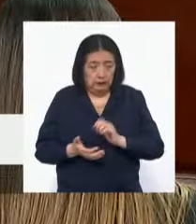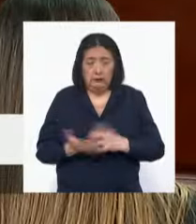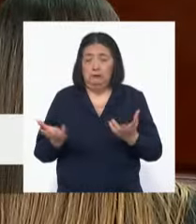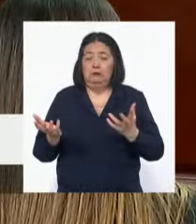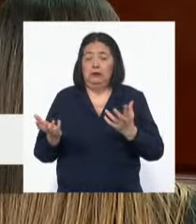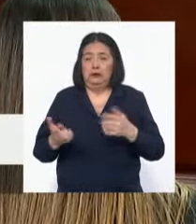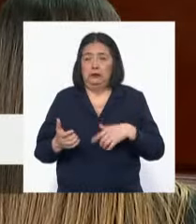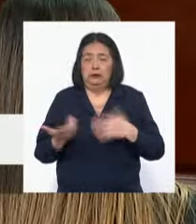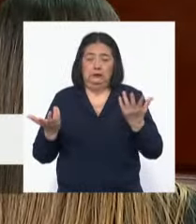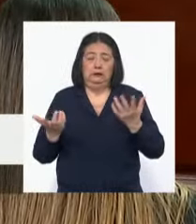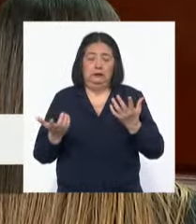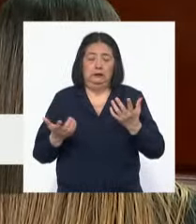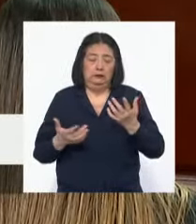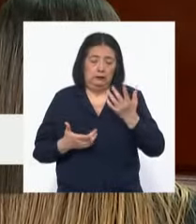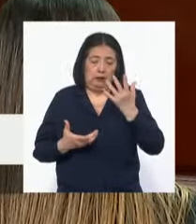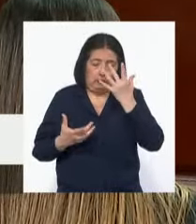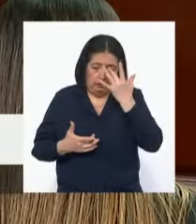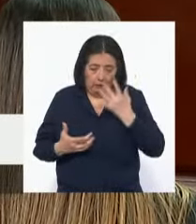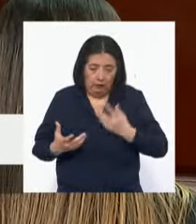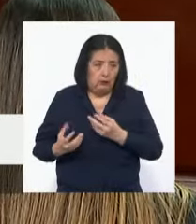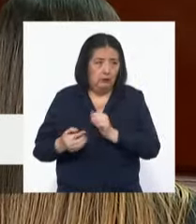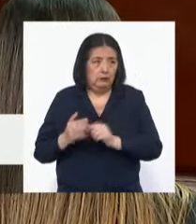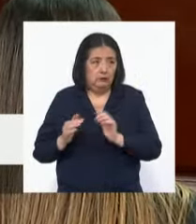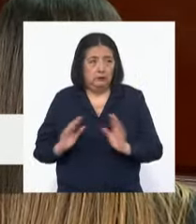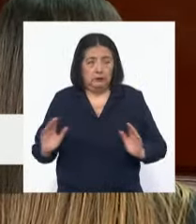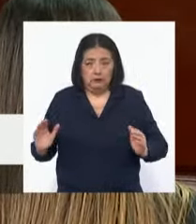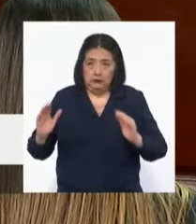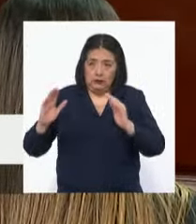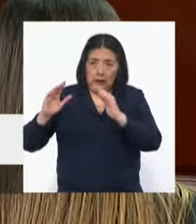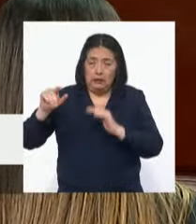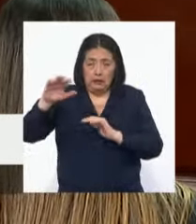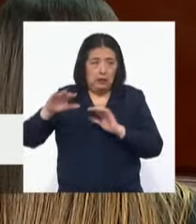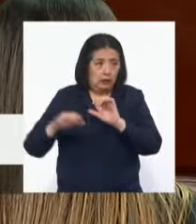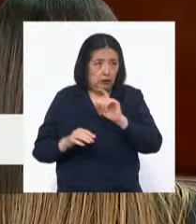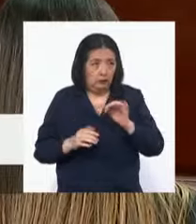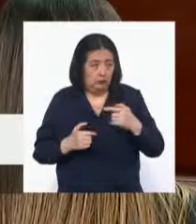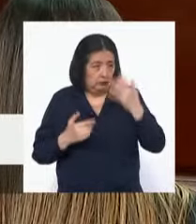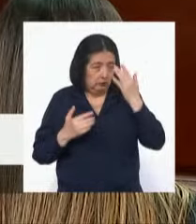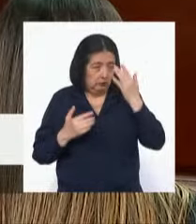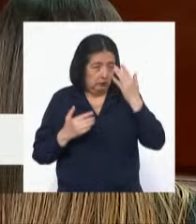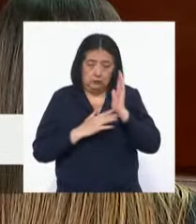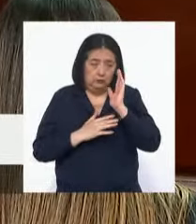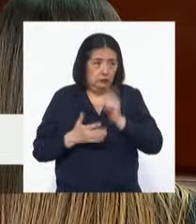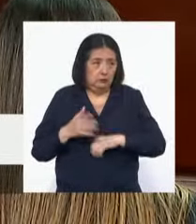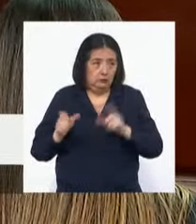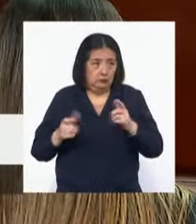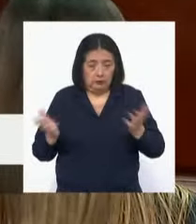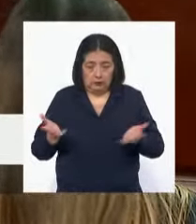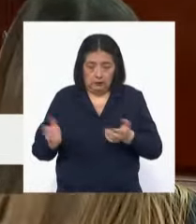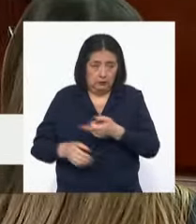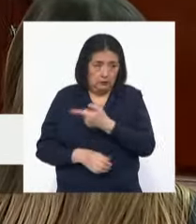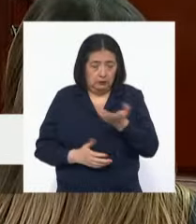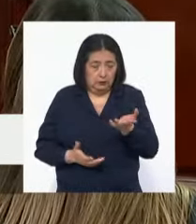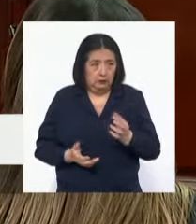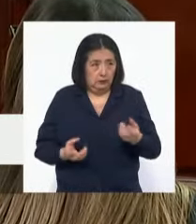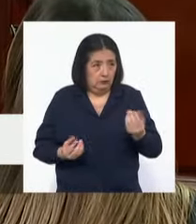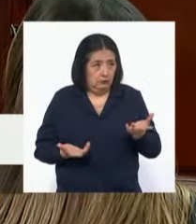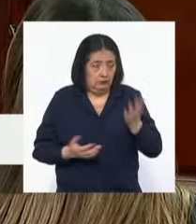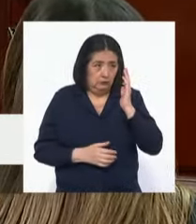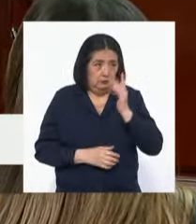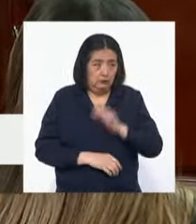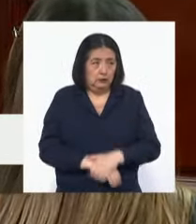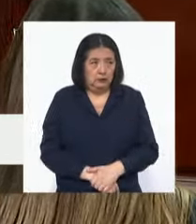Perú, estamos hablando justamente de las partes altas de Ancón. No, yo no sé cómo pueden dormir realmente la gente que está acá, no cómo pueden dormir